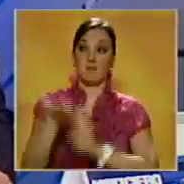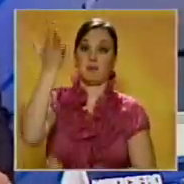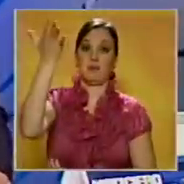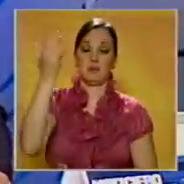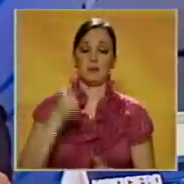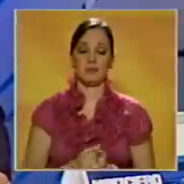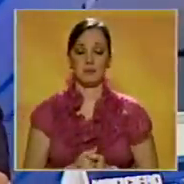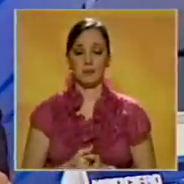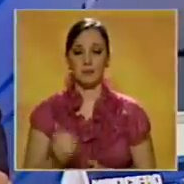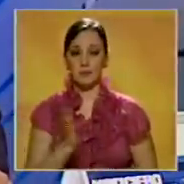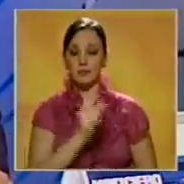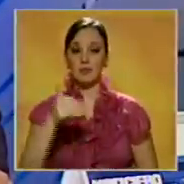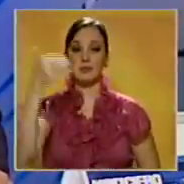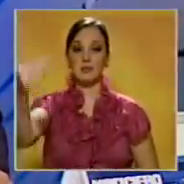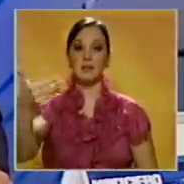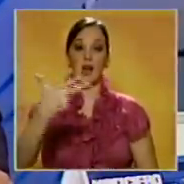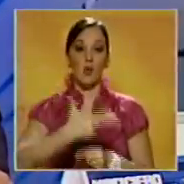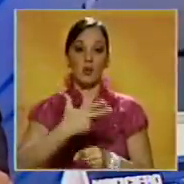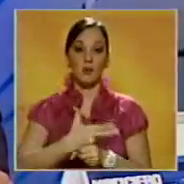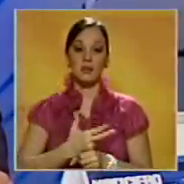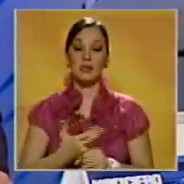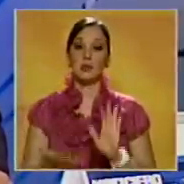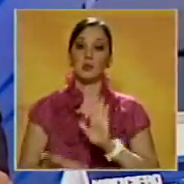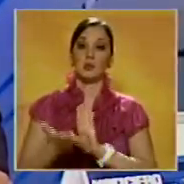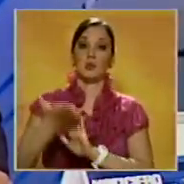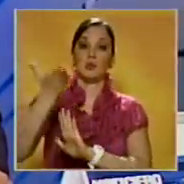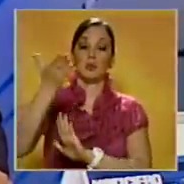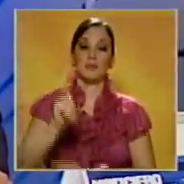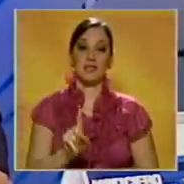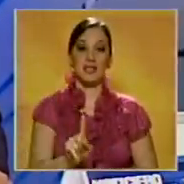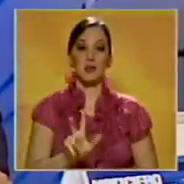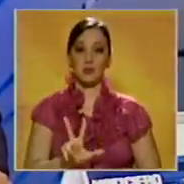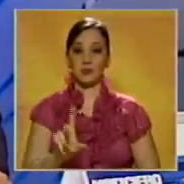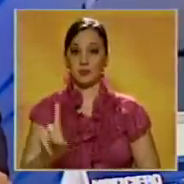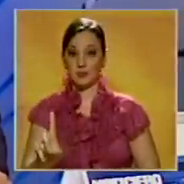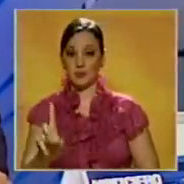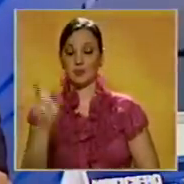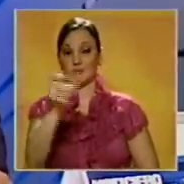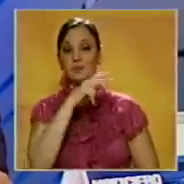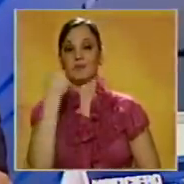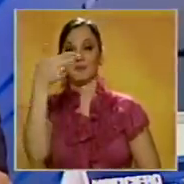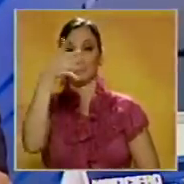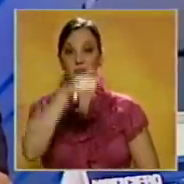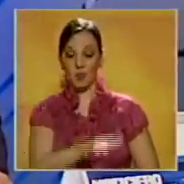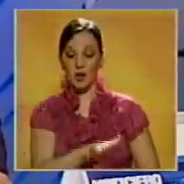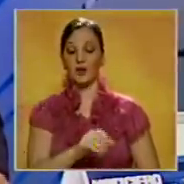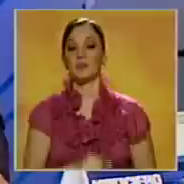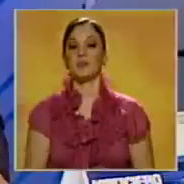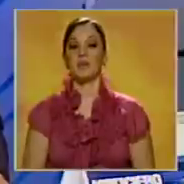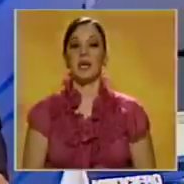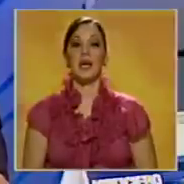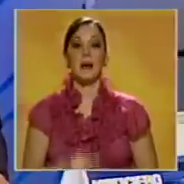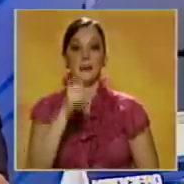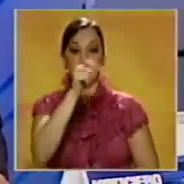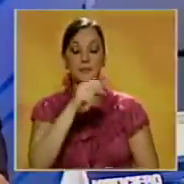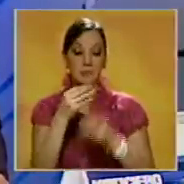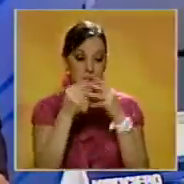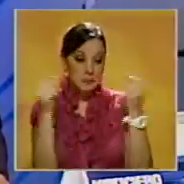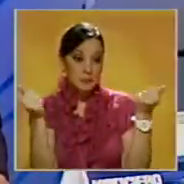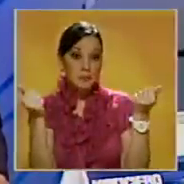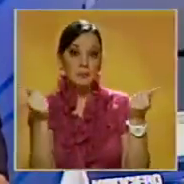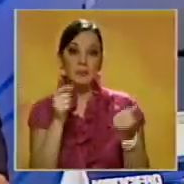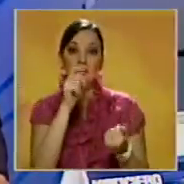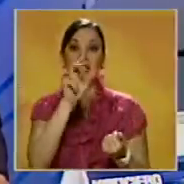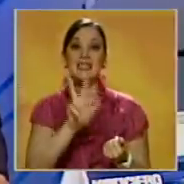Bien, fuera de nuestras fronteras, en Guatemala, se elevó a 131 la cifra de muertos y a 350 la de